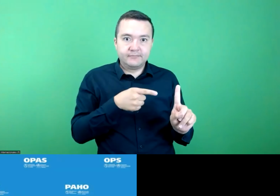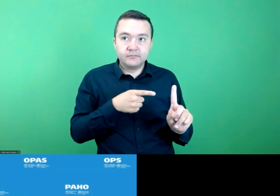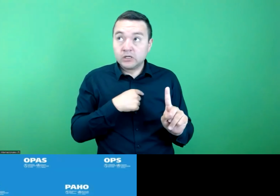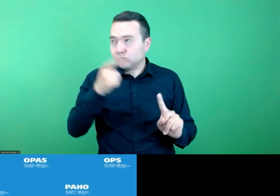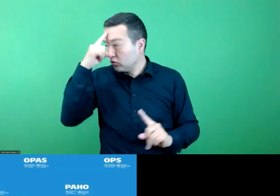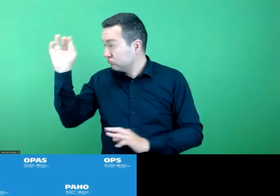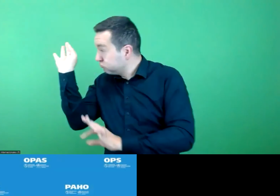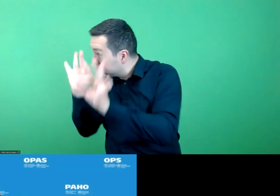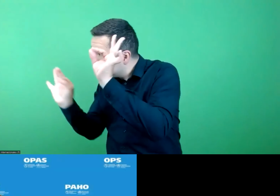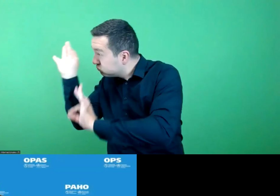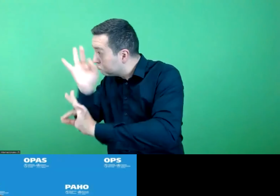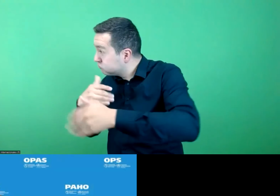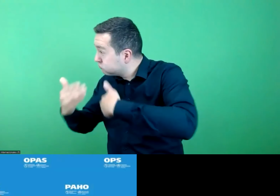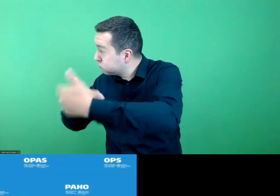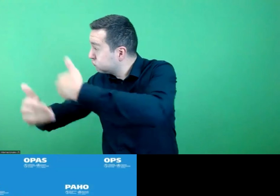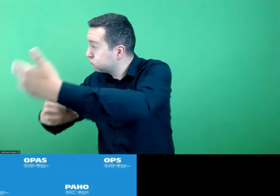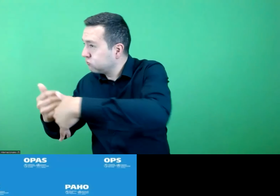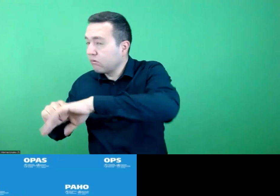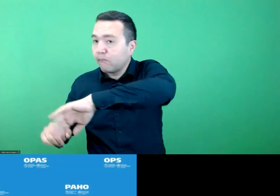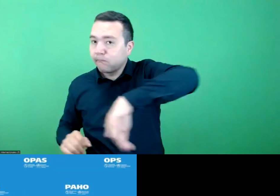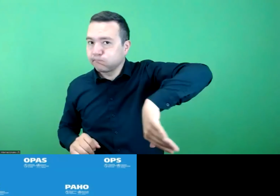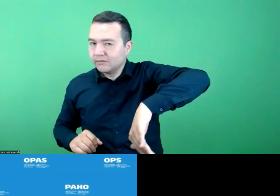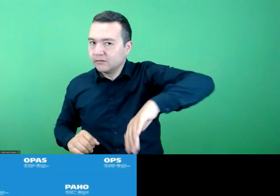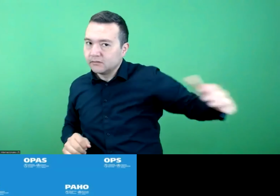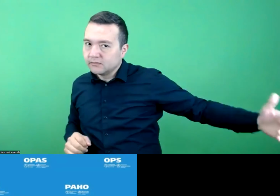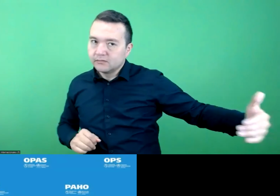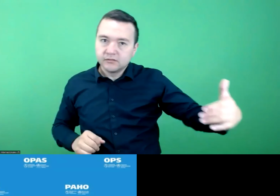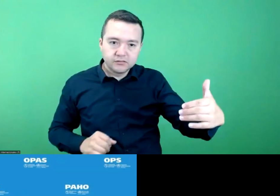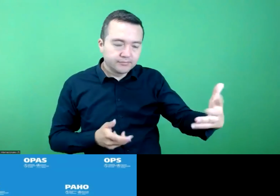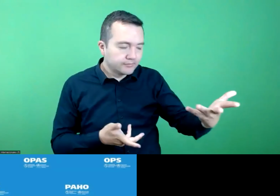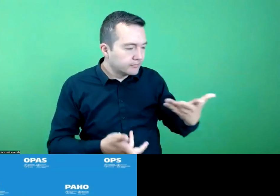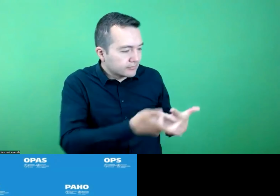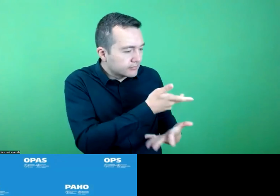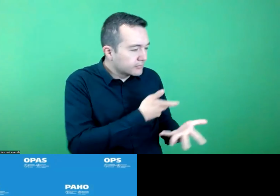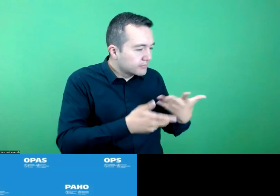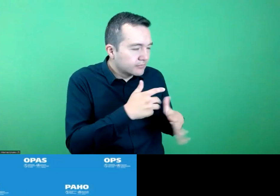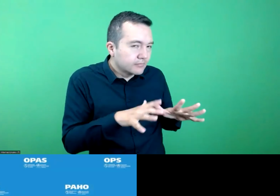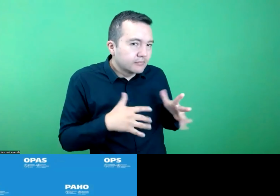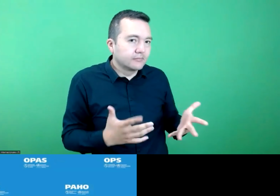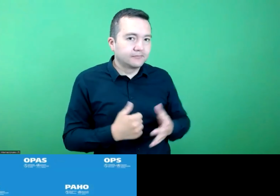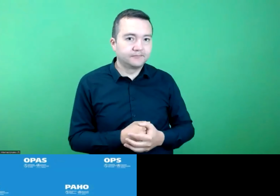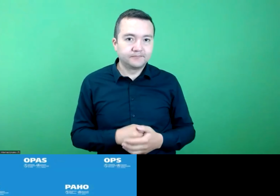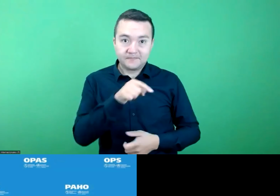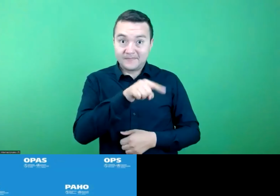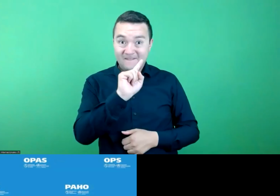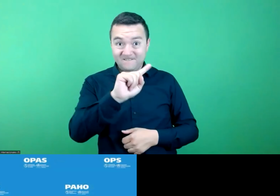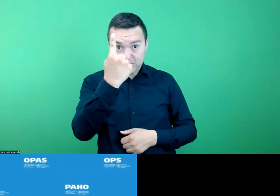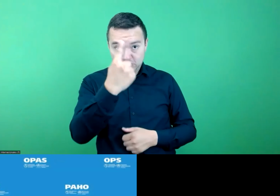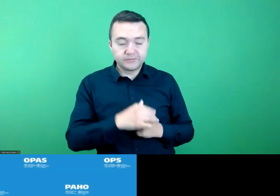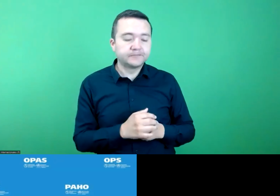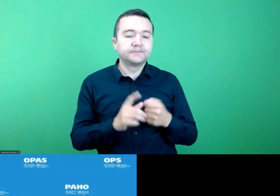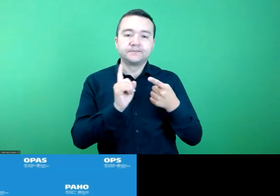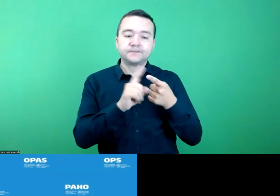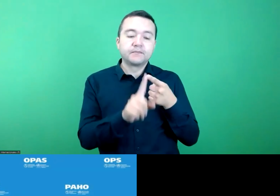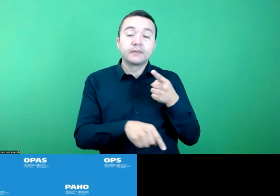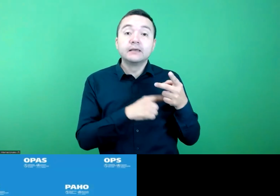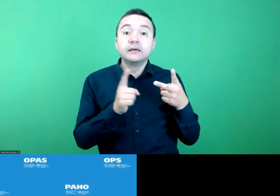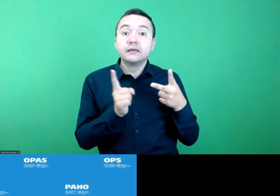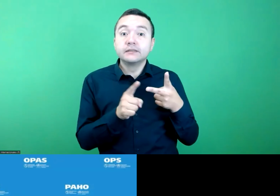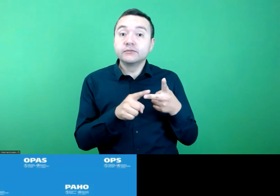principios como su proceso de implementación. En segundo lugar, una de las palancas o impulsores